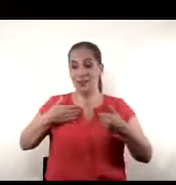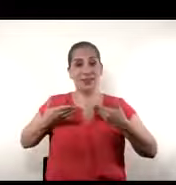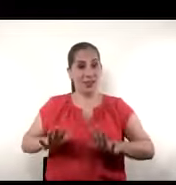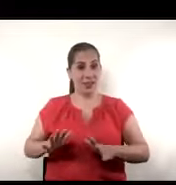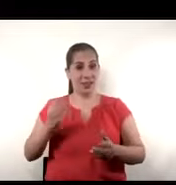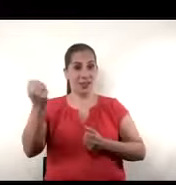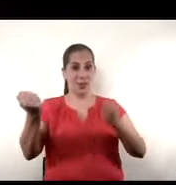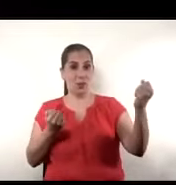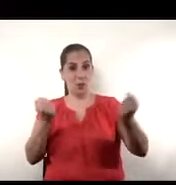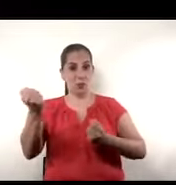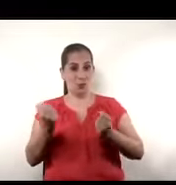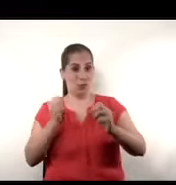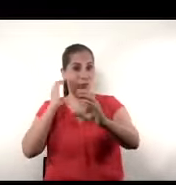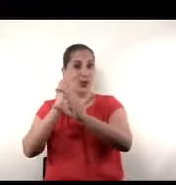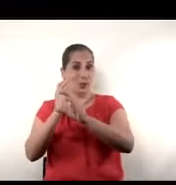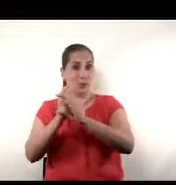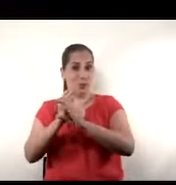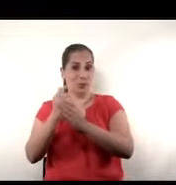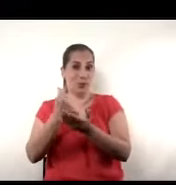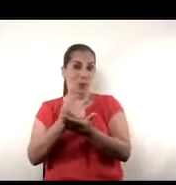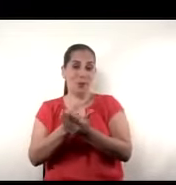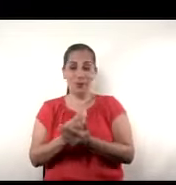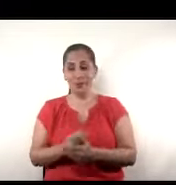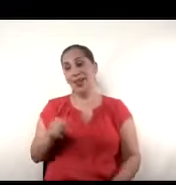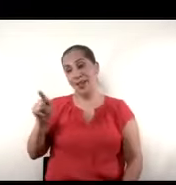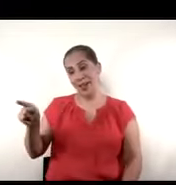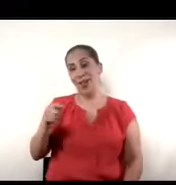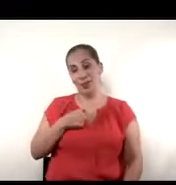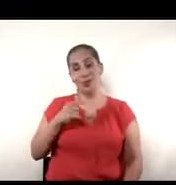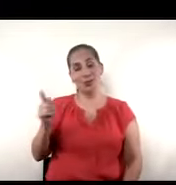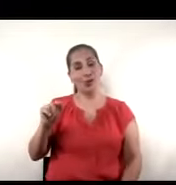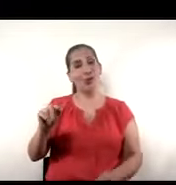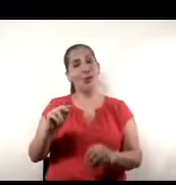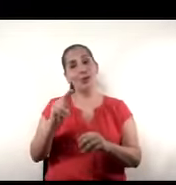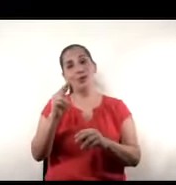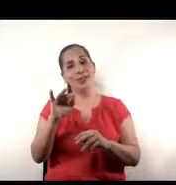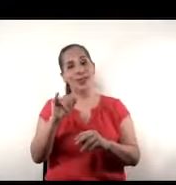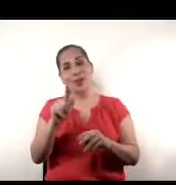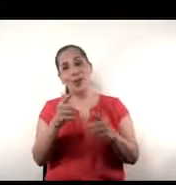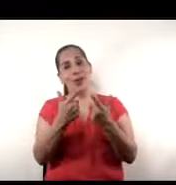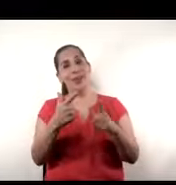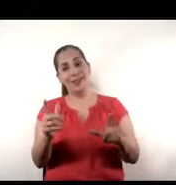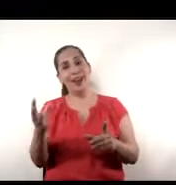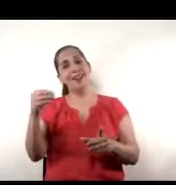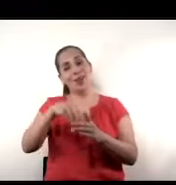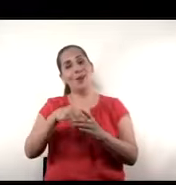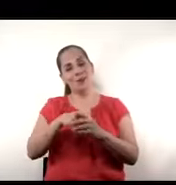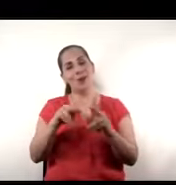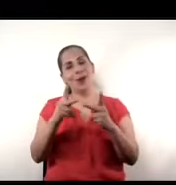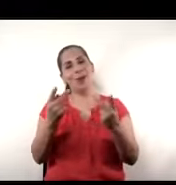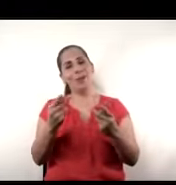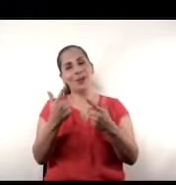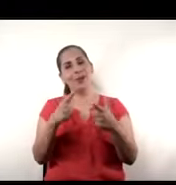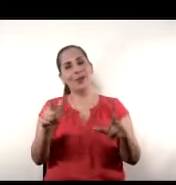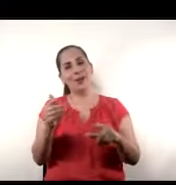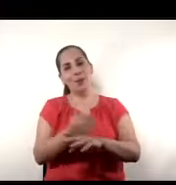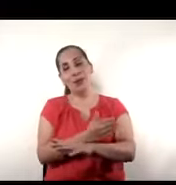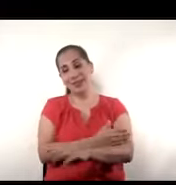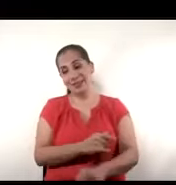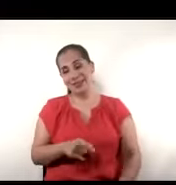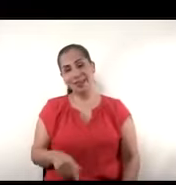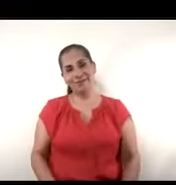Guápiles. Esos son los neoliberales privilegiados que conforman el Partido Liberal Progresista. Somos los que